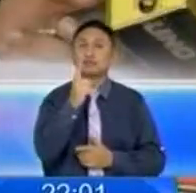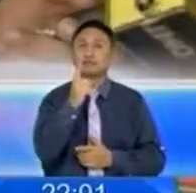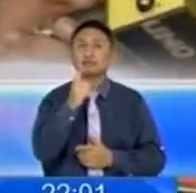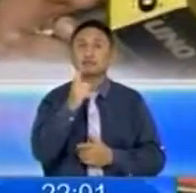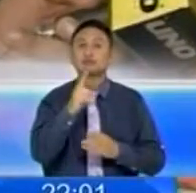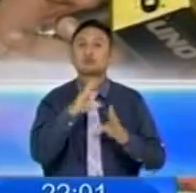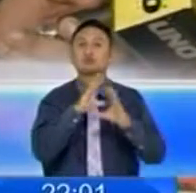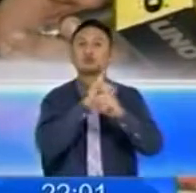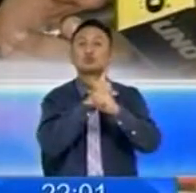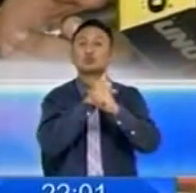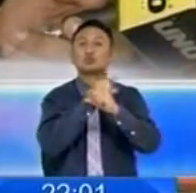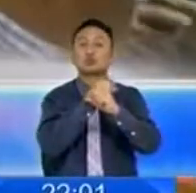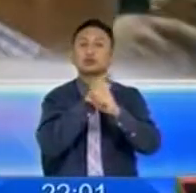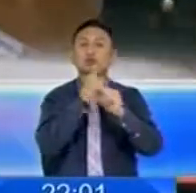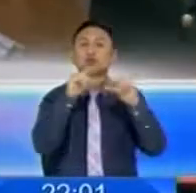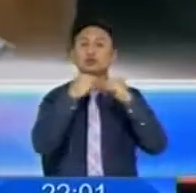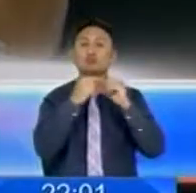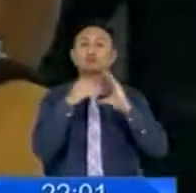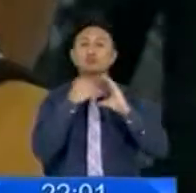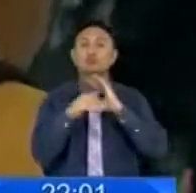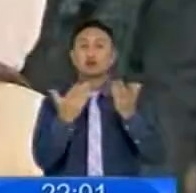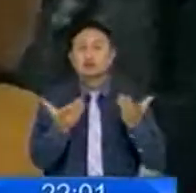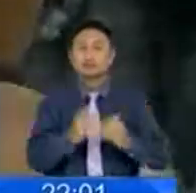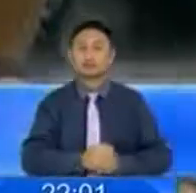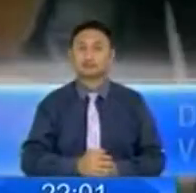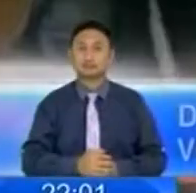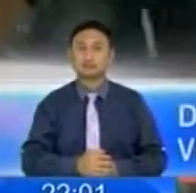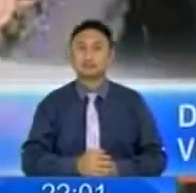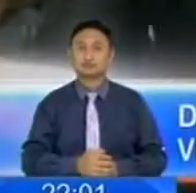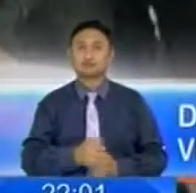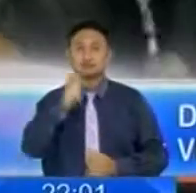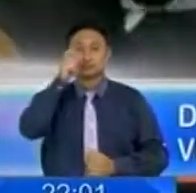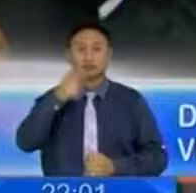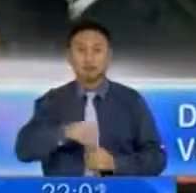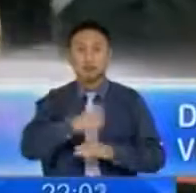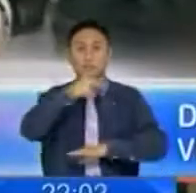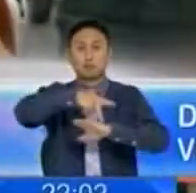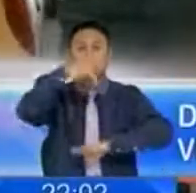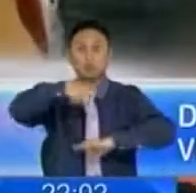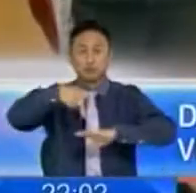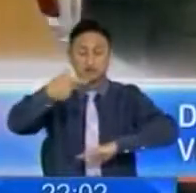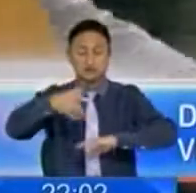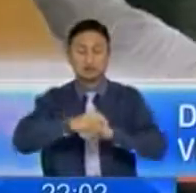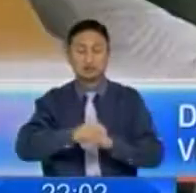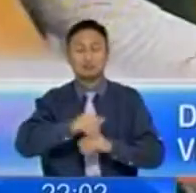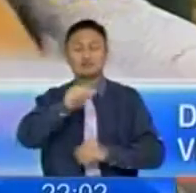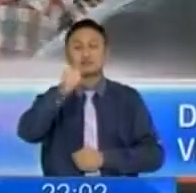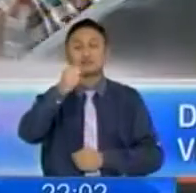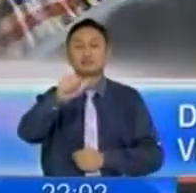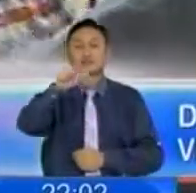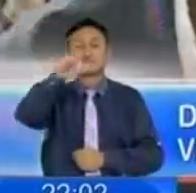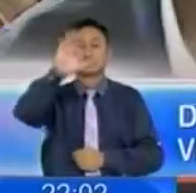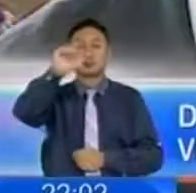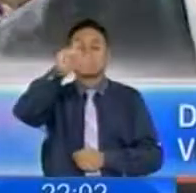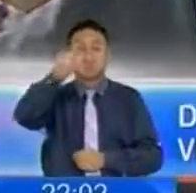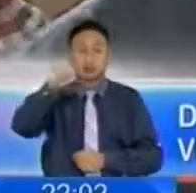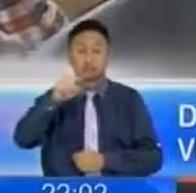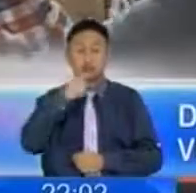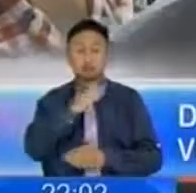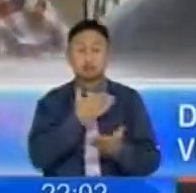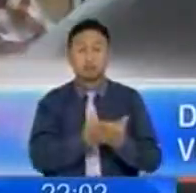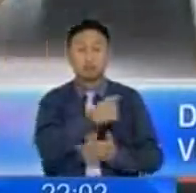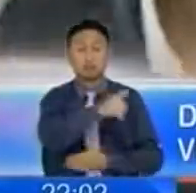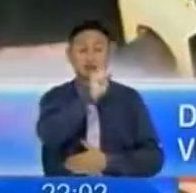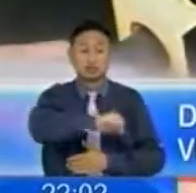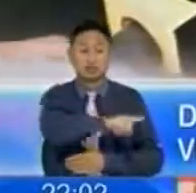tweets y grupos de chat. De su parte, el fiscal de Pichincha, Alberto Santillán, indicó que durante la audiencia se logró determinar que Hernández incurrió en el delito